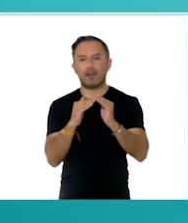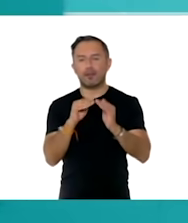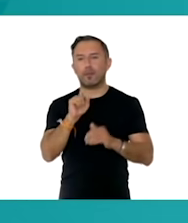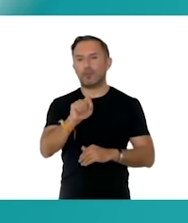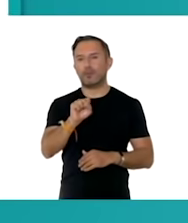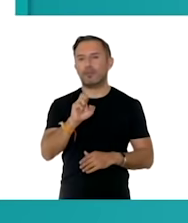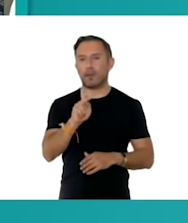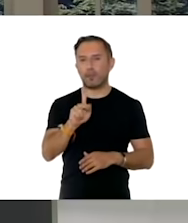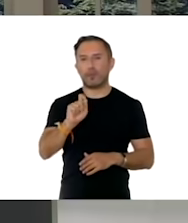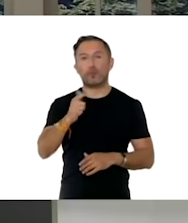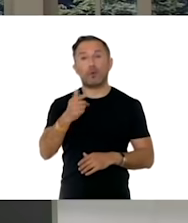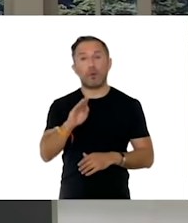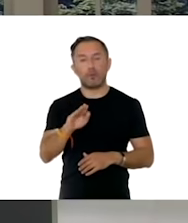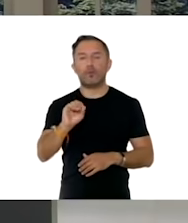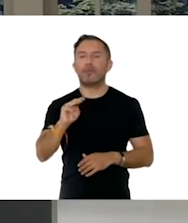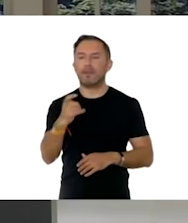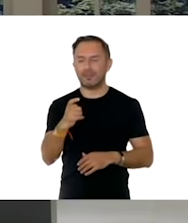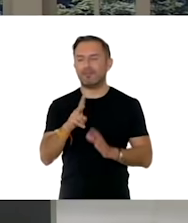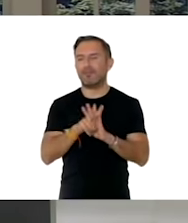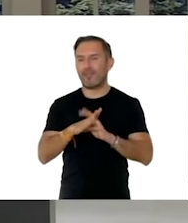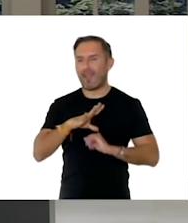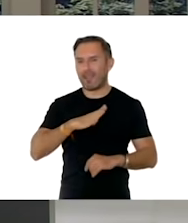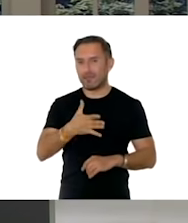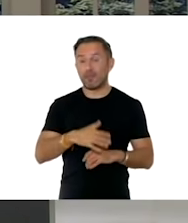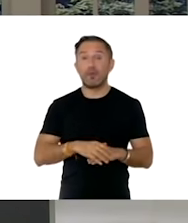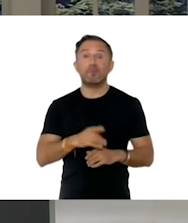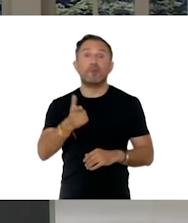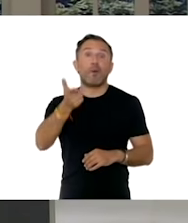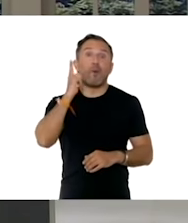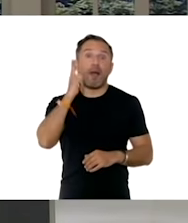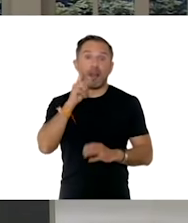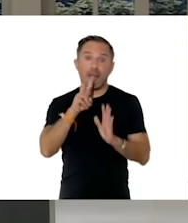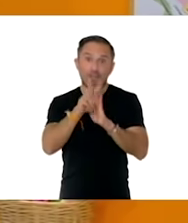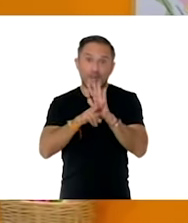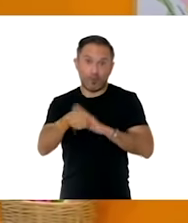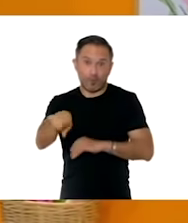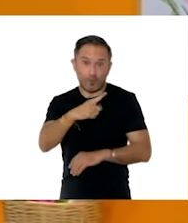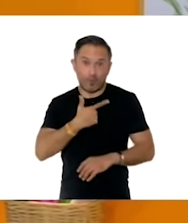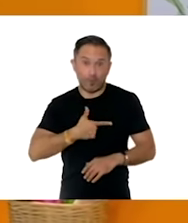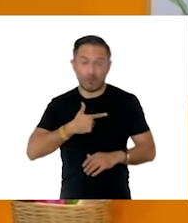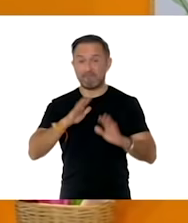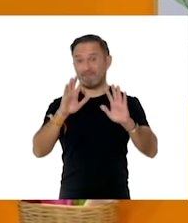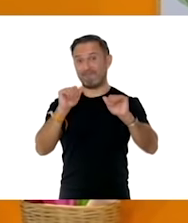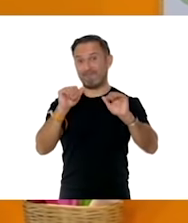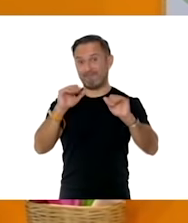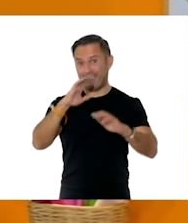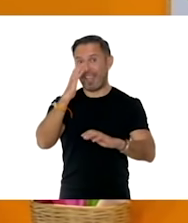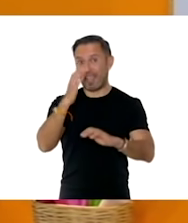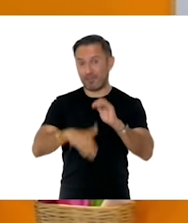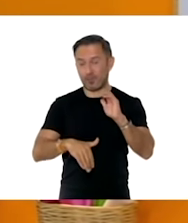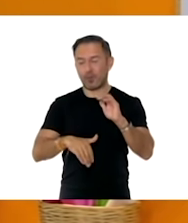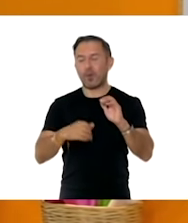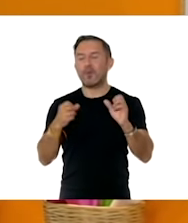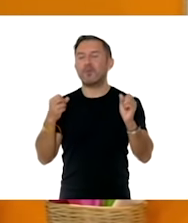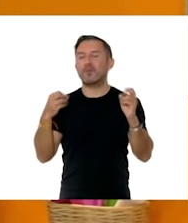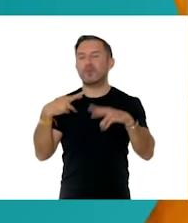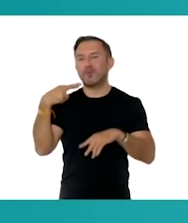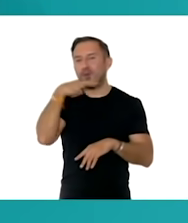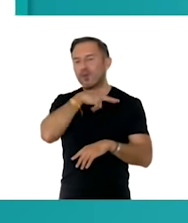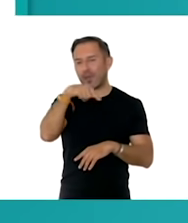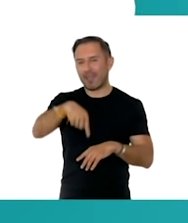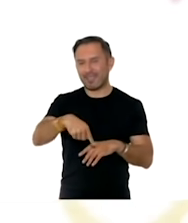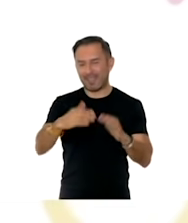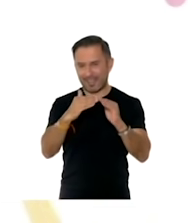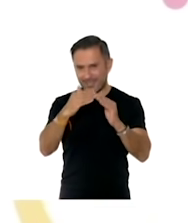aprendeencasa.sep.gov.mx. Ojalá que el programa de hoy les haya gustado. Yo me despido, nos encontramos muy pronto aquí en Aprende en Casa.